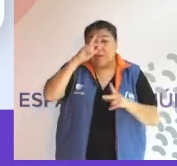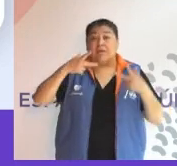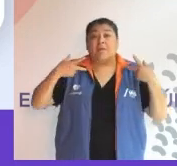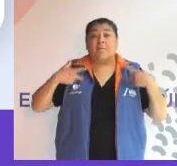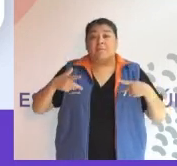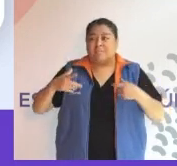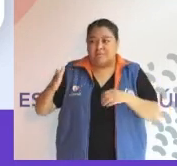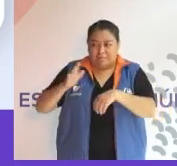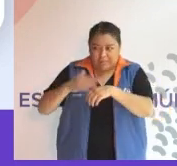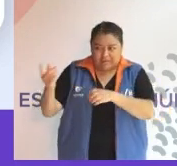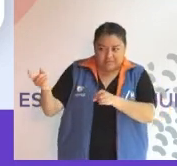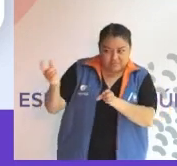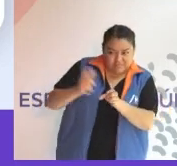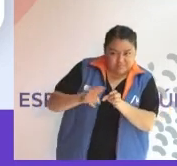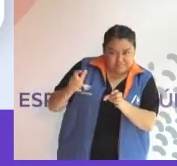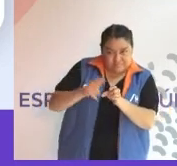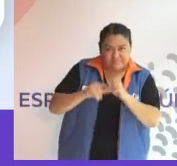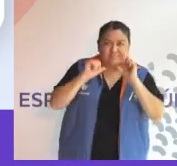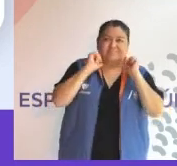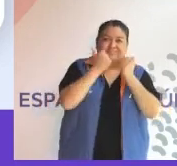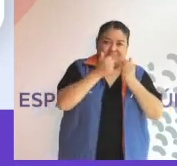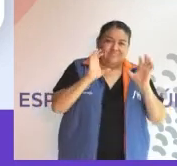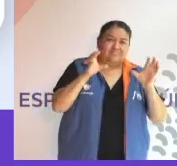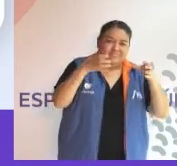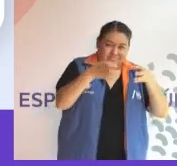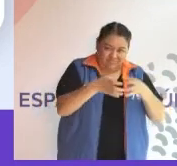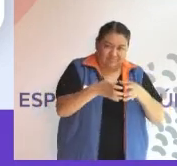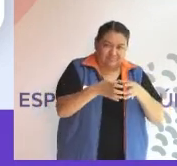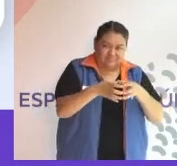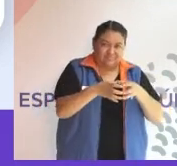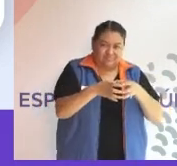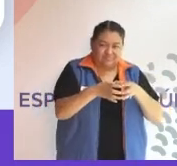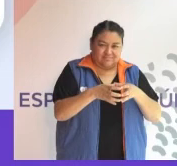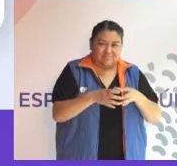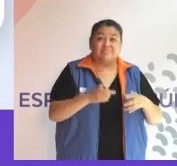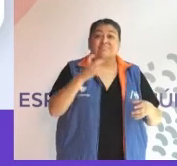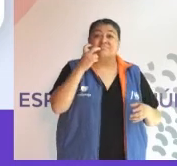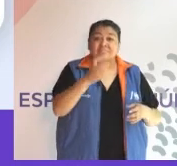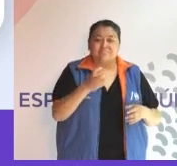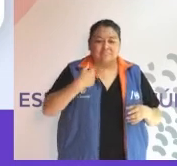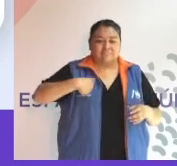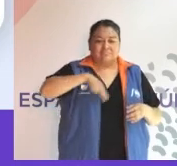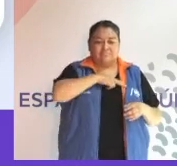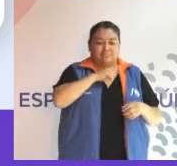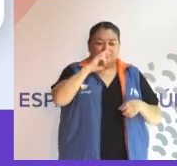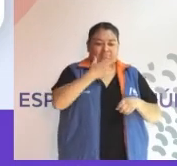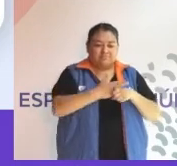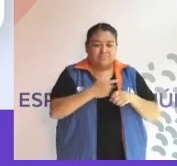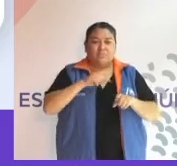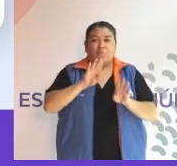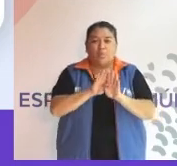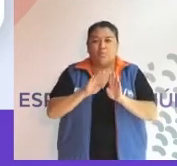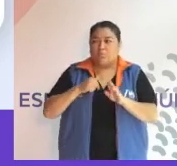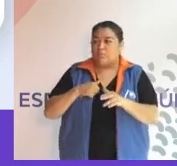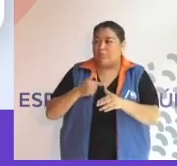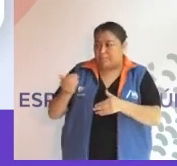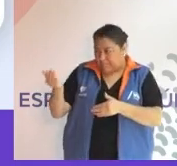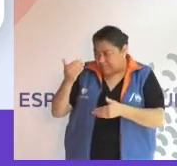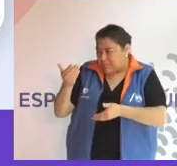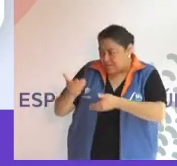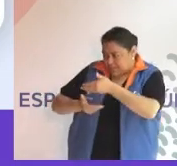ciudadanía en una sociedad organizada y tal. Entonces, el problema para nosotros de nuevo son la oferta de sus espacios